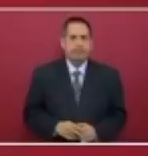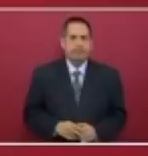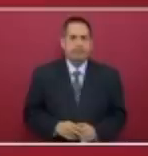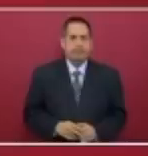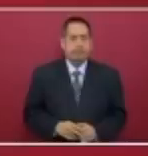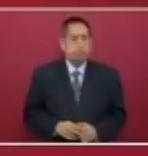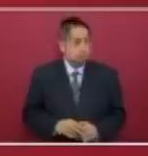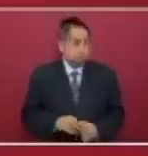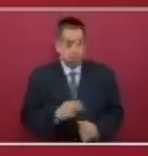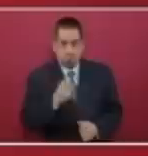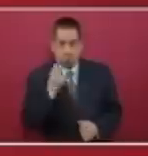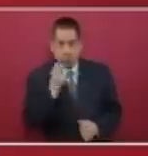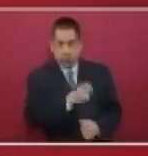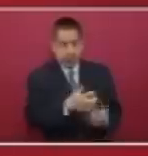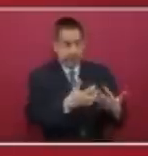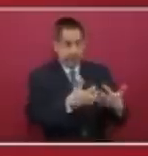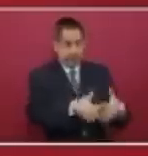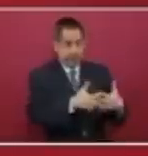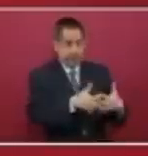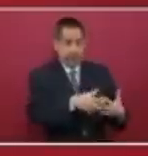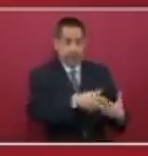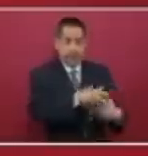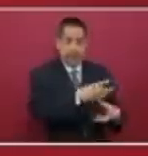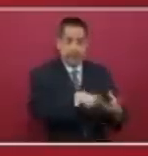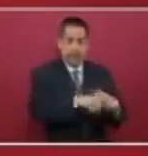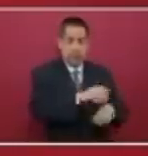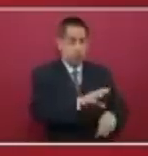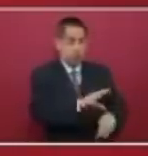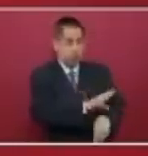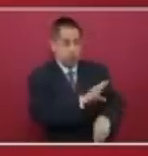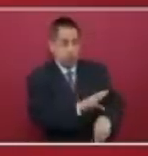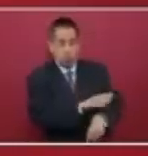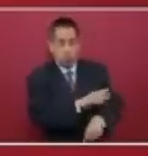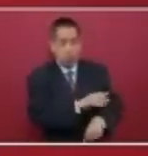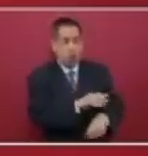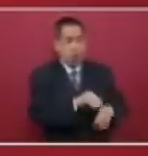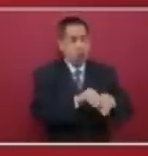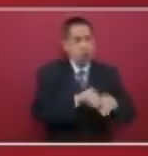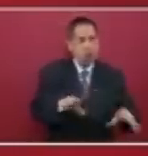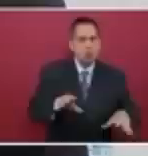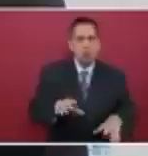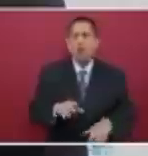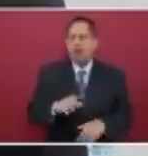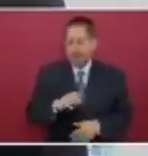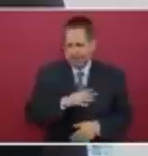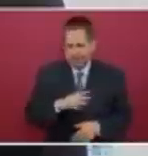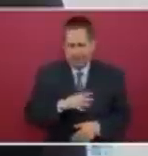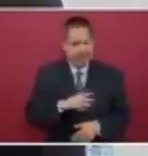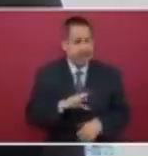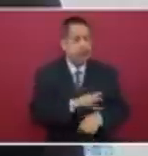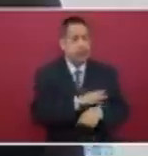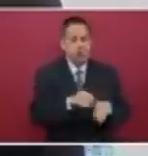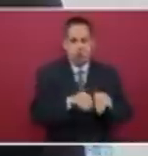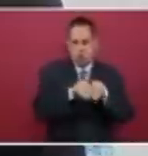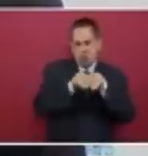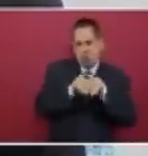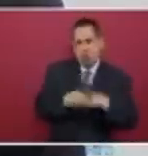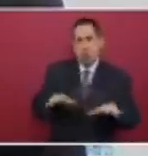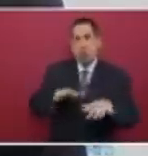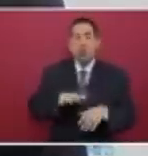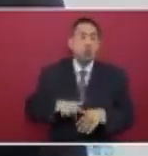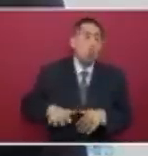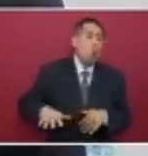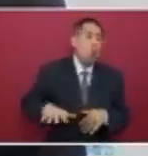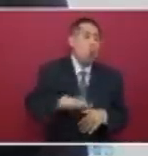con esta planta podríamos producir energía repito para todos morelos